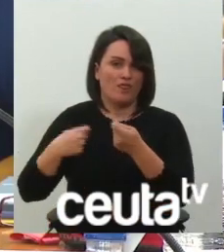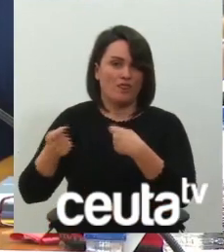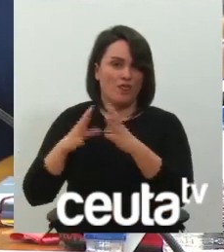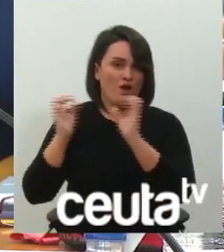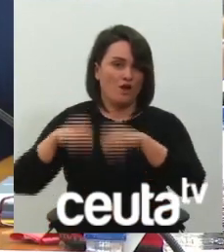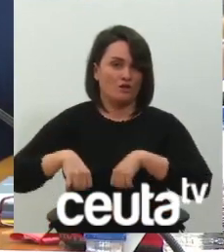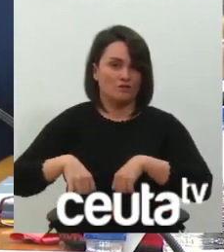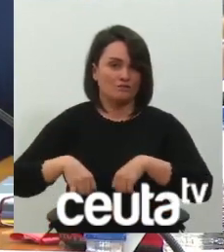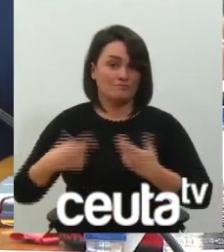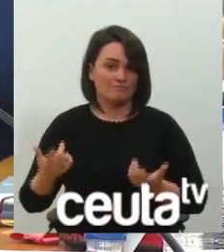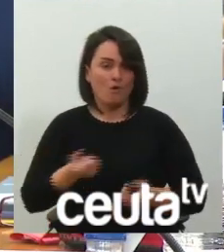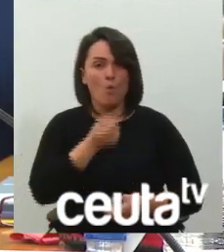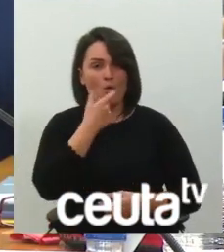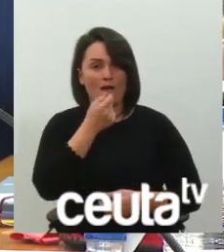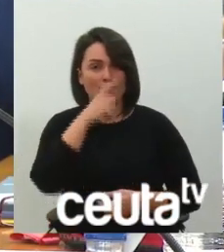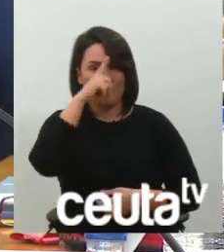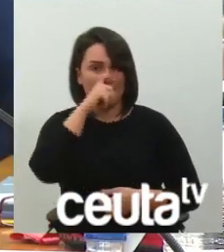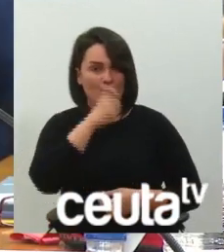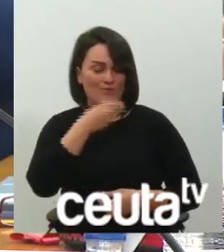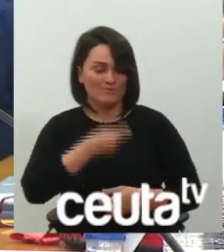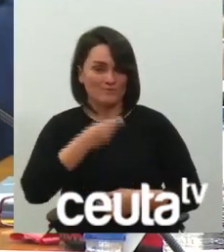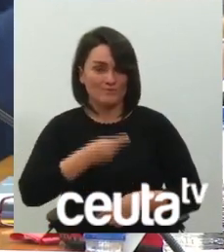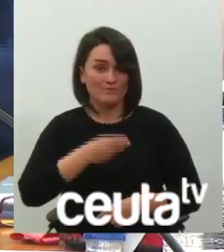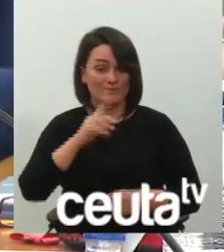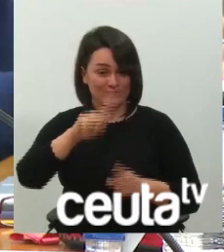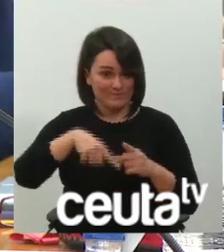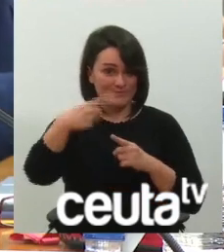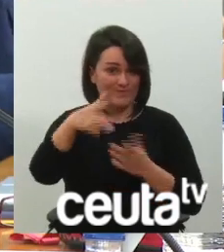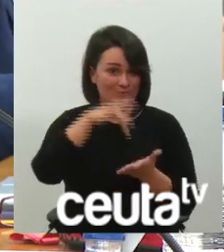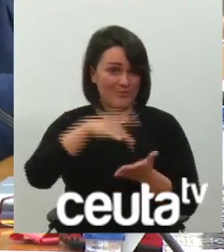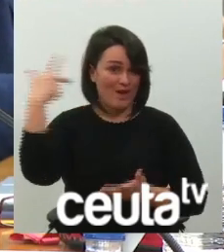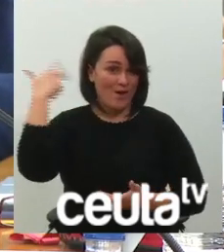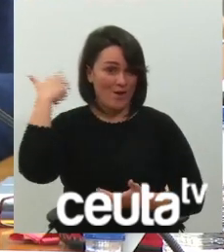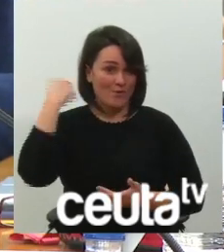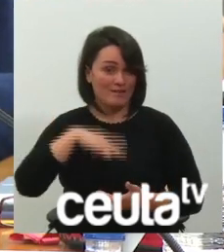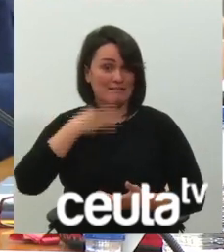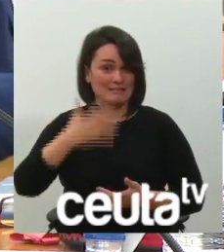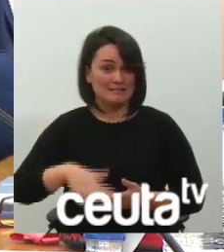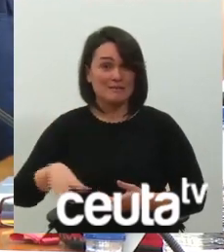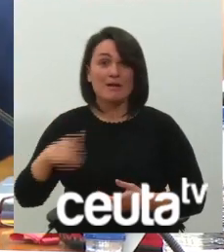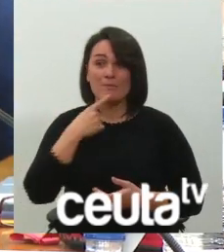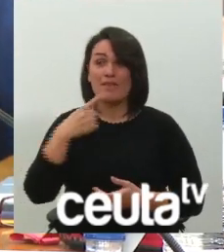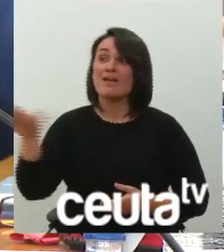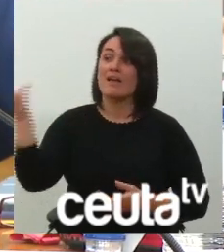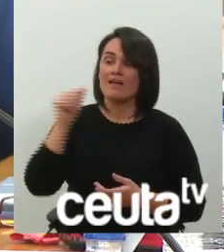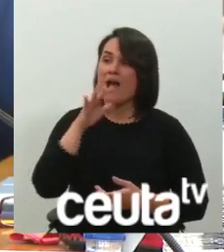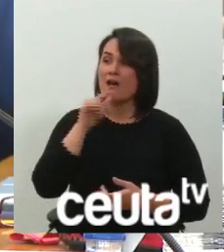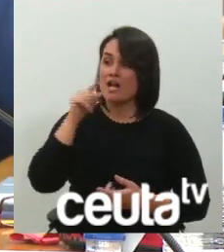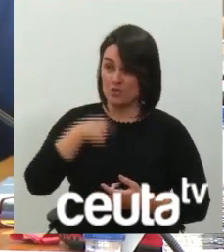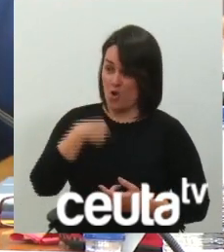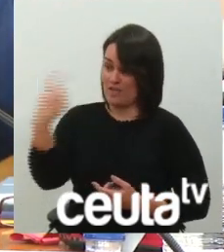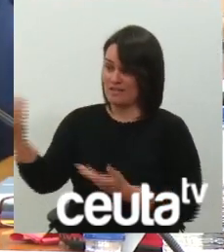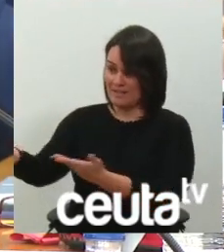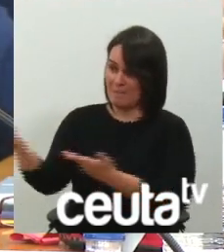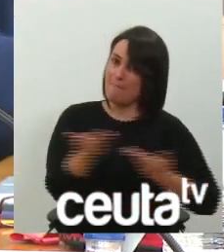juanmi va para cuando esté decidida a jugarse dentro de un año que lo puedan colocar e invitar a esas reuniones